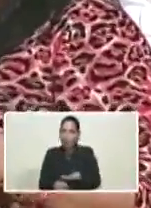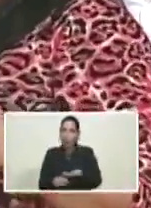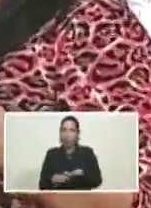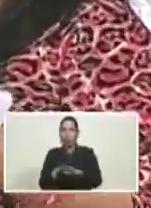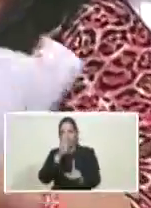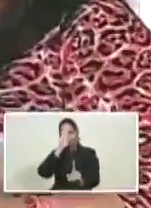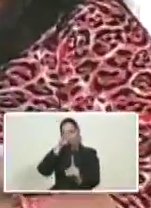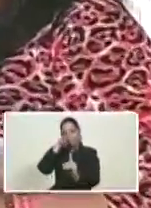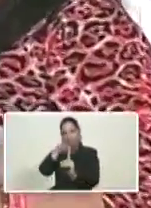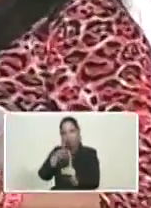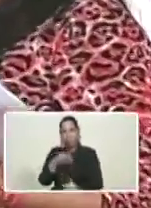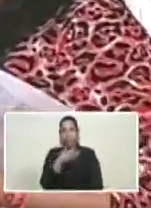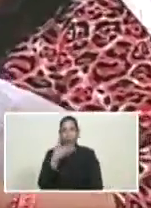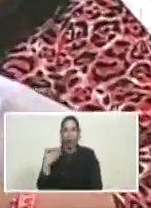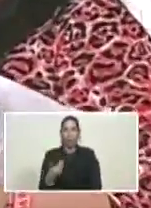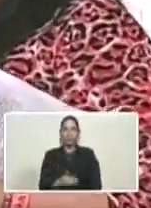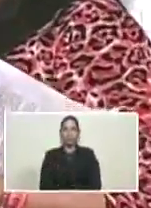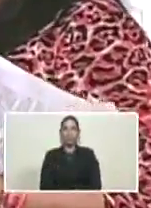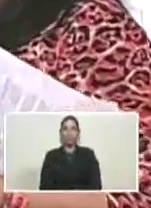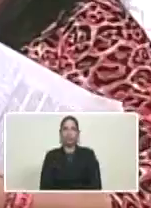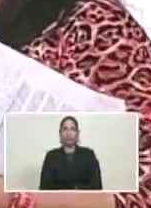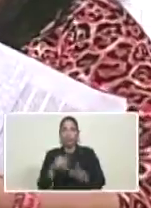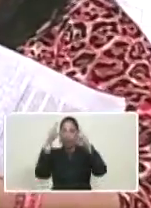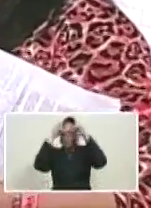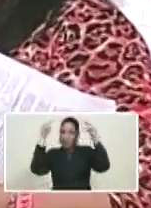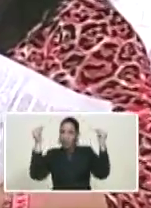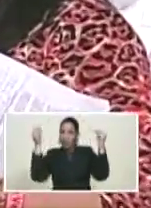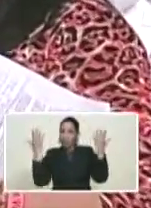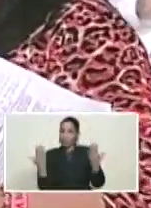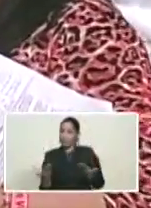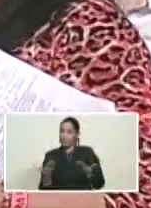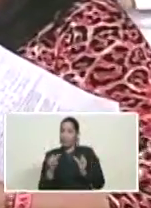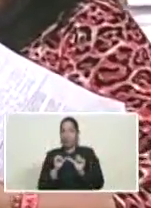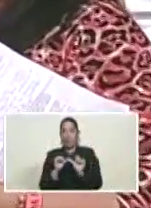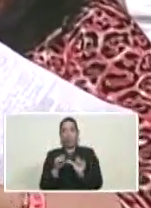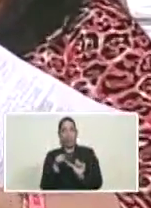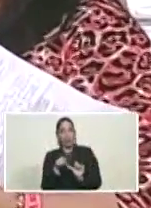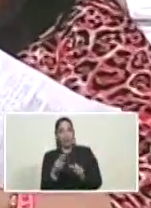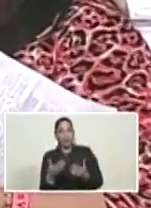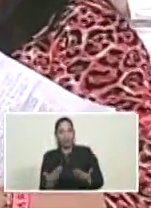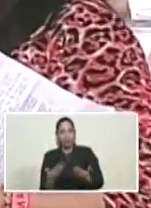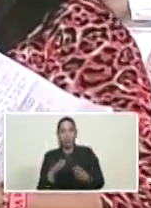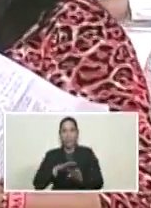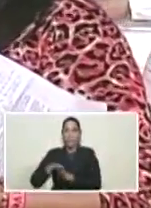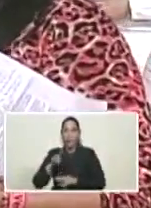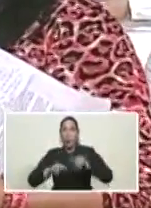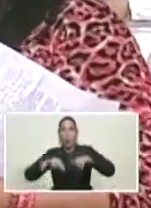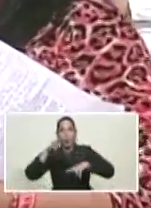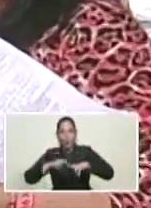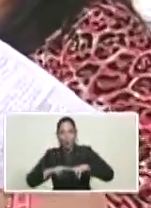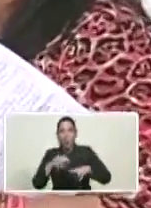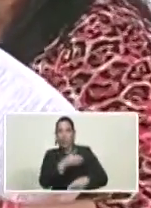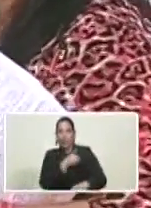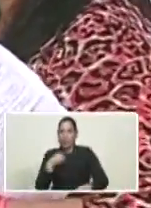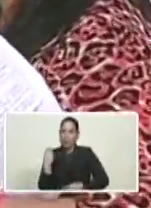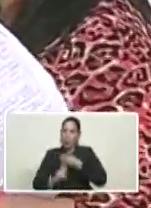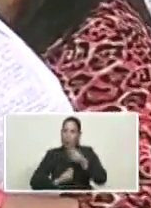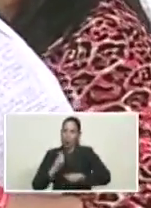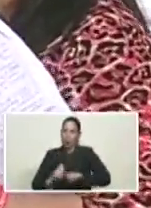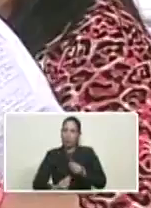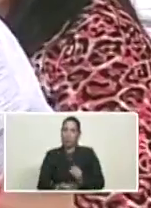allá. Y enfermería no se queda allí, aparte de construirlo, queremos hacerlo desde